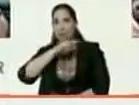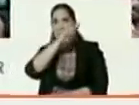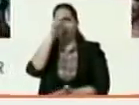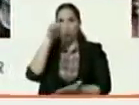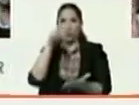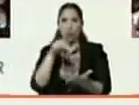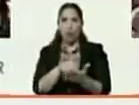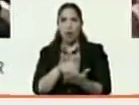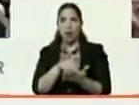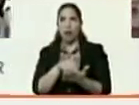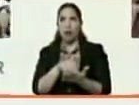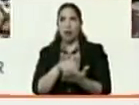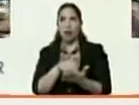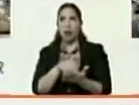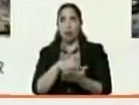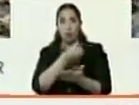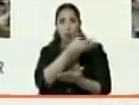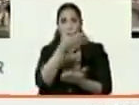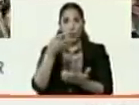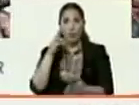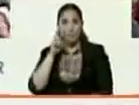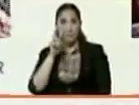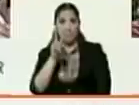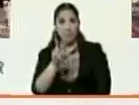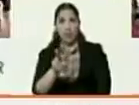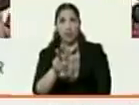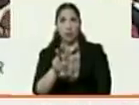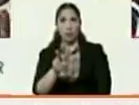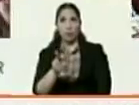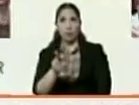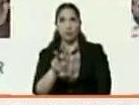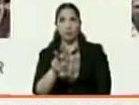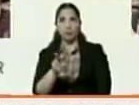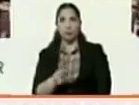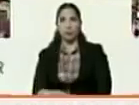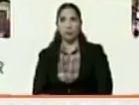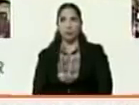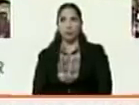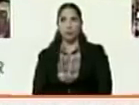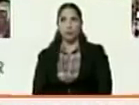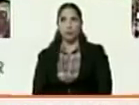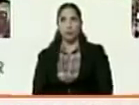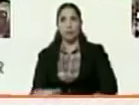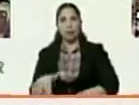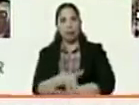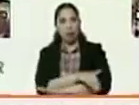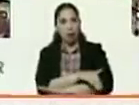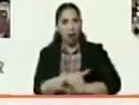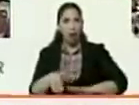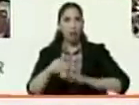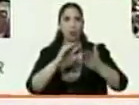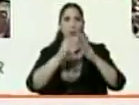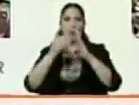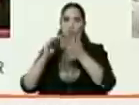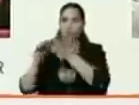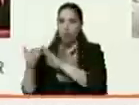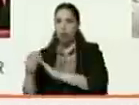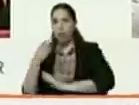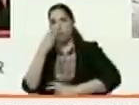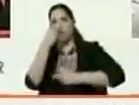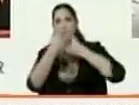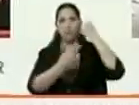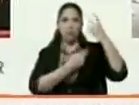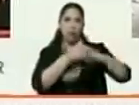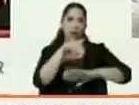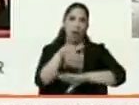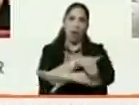que ustedes lo han visto, que es calle por comunidad por comunidad, calle